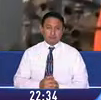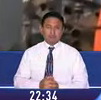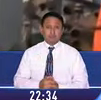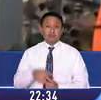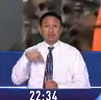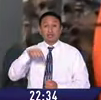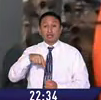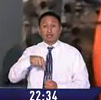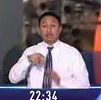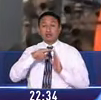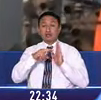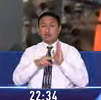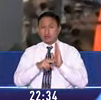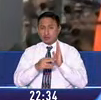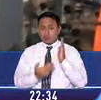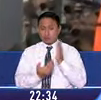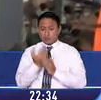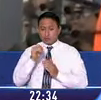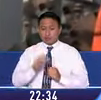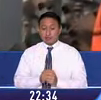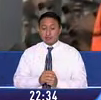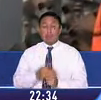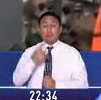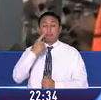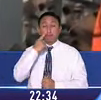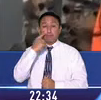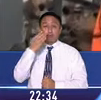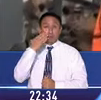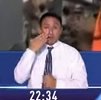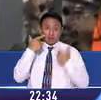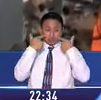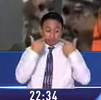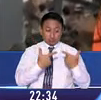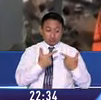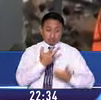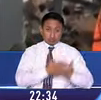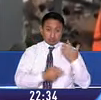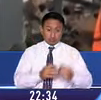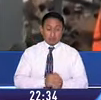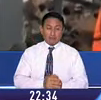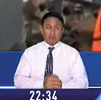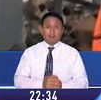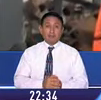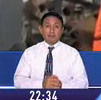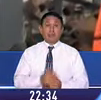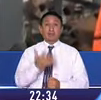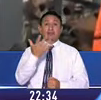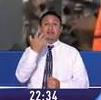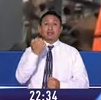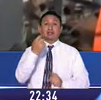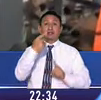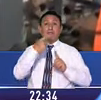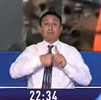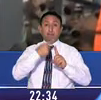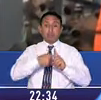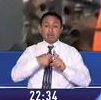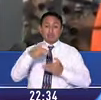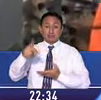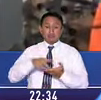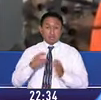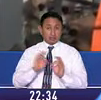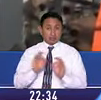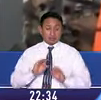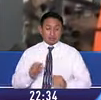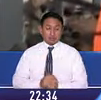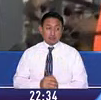más importante de los periodos de paternidad y maternidad es esta extensión a 15 meses sin remuneración